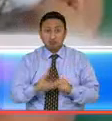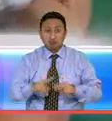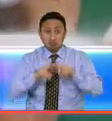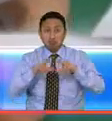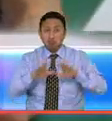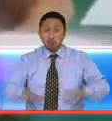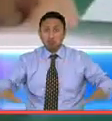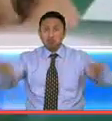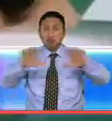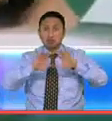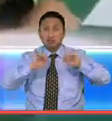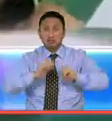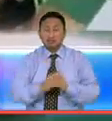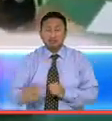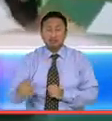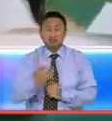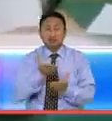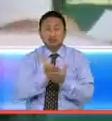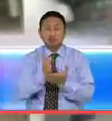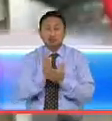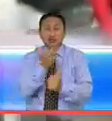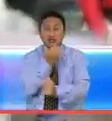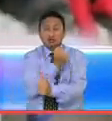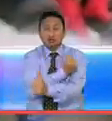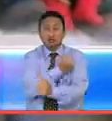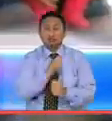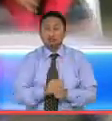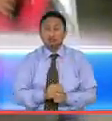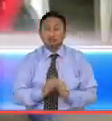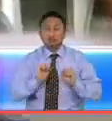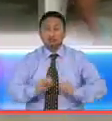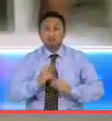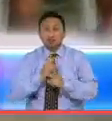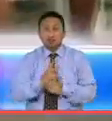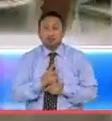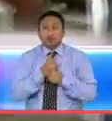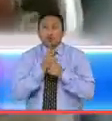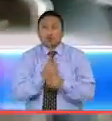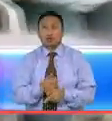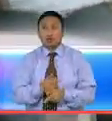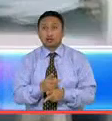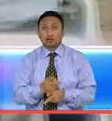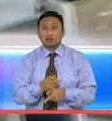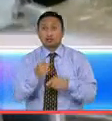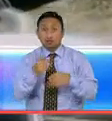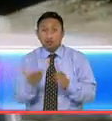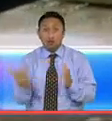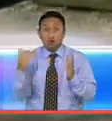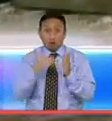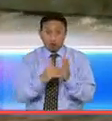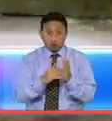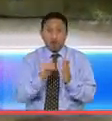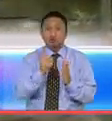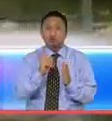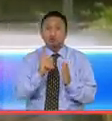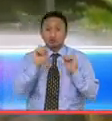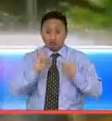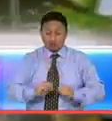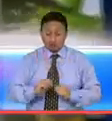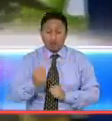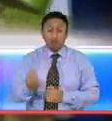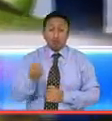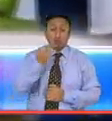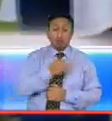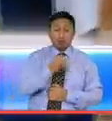lugar para garantizar el acceso a la vacuna. Es una prevención, no es que no te puede volver a dar el COVID te puede volver a